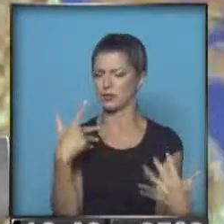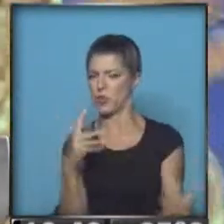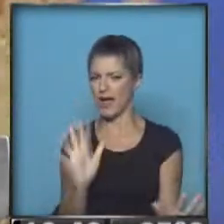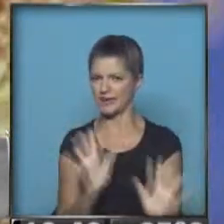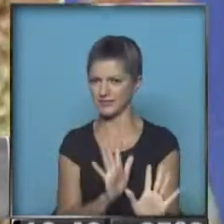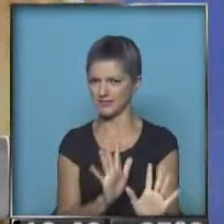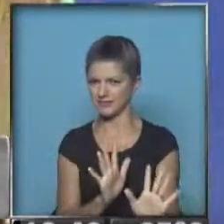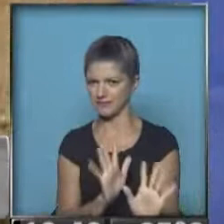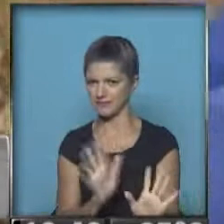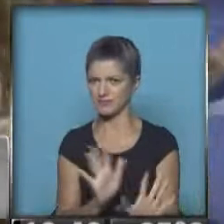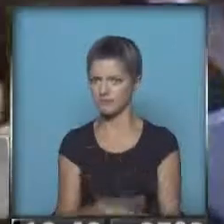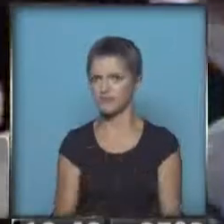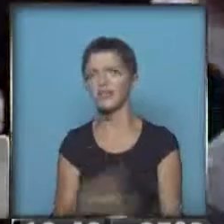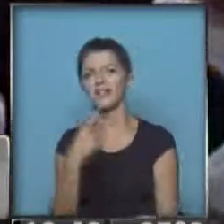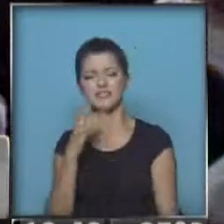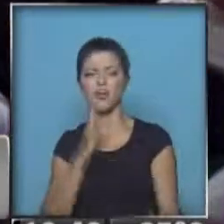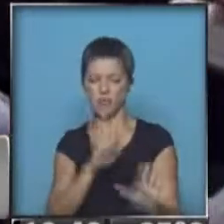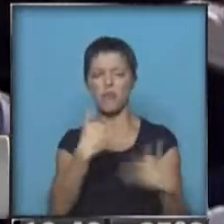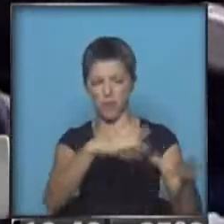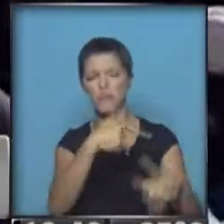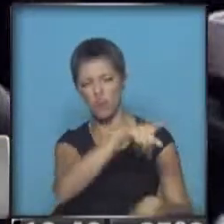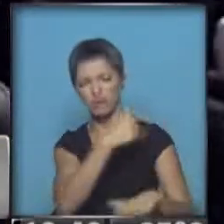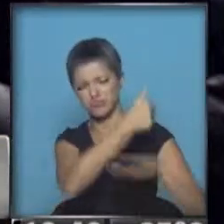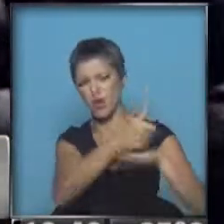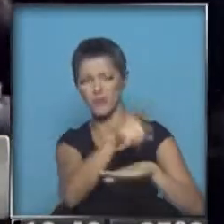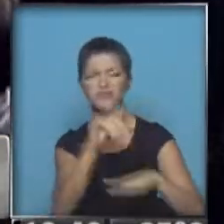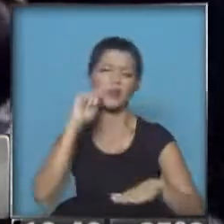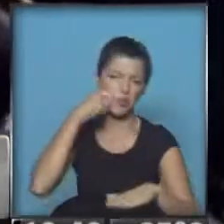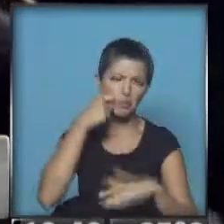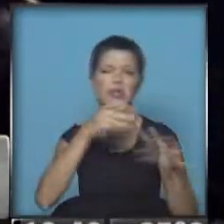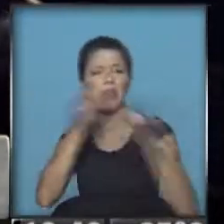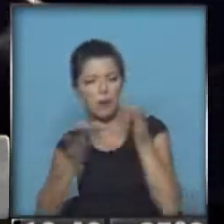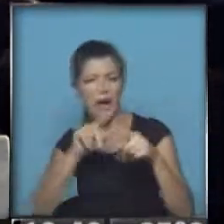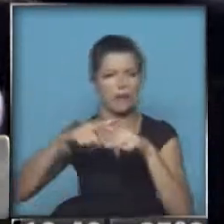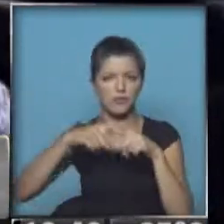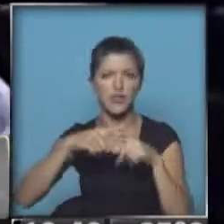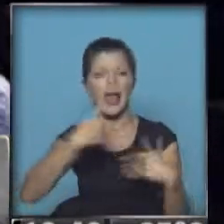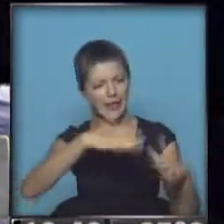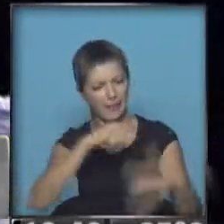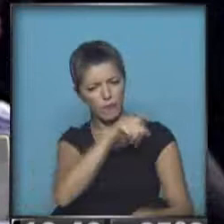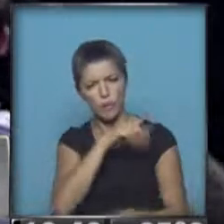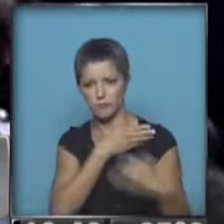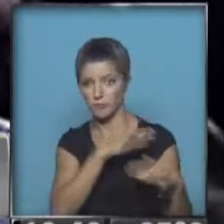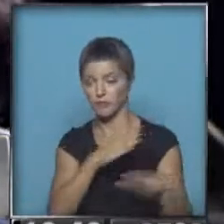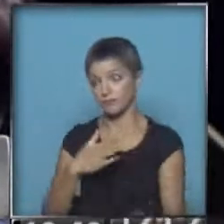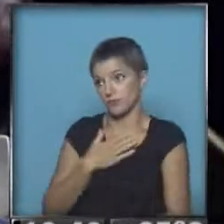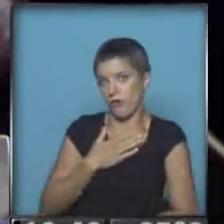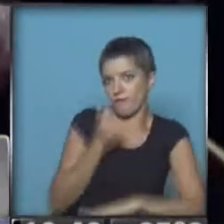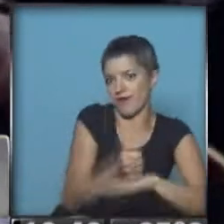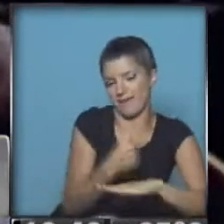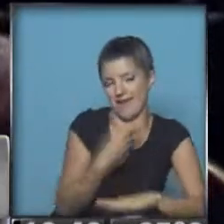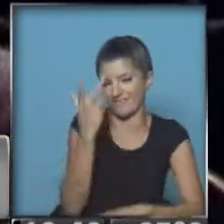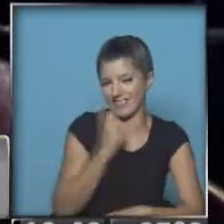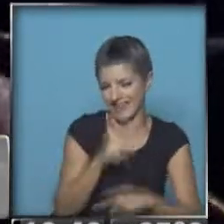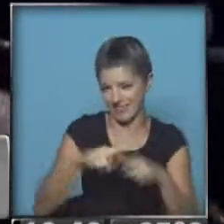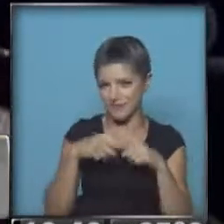intelectuales. Él decía, déjame a mí, anda vos que vos te gusta charlar, discutir, debatir, dale, anda vos. Y yo fui porque me encanta, eso siempre